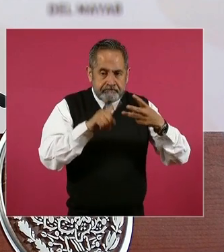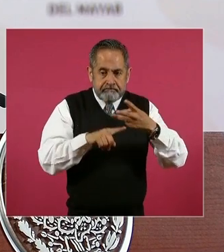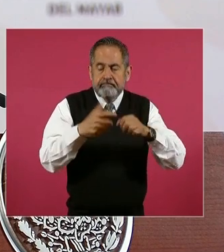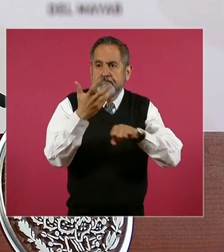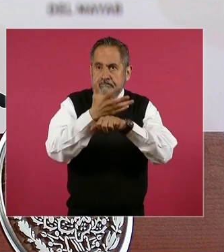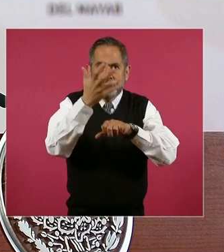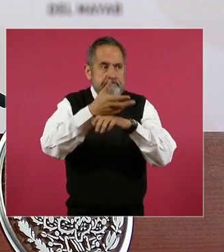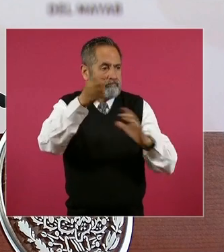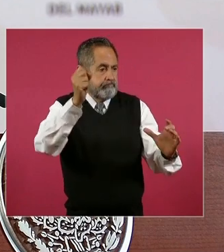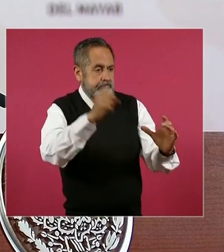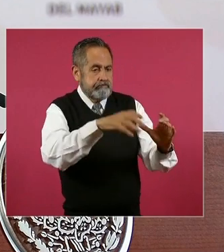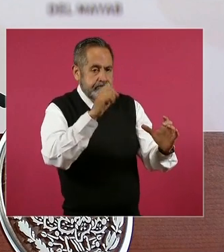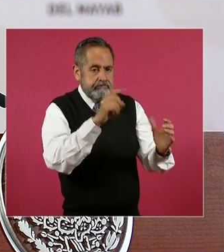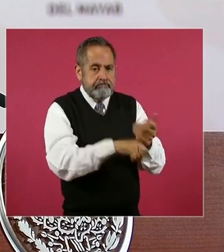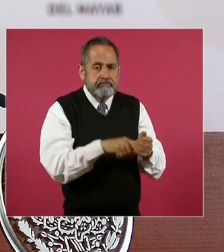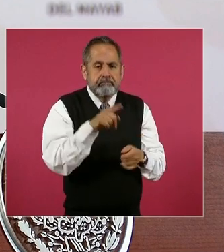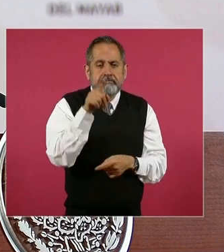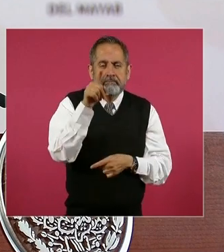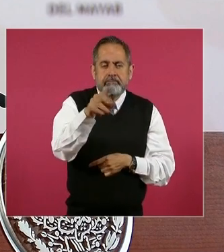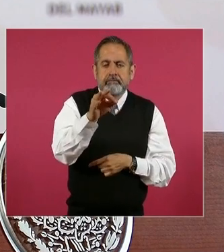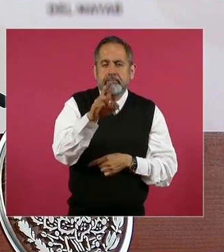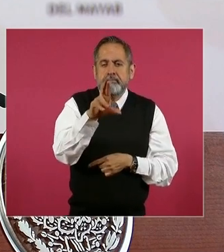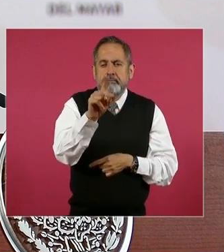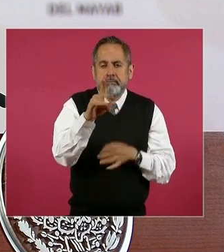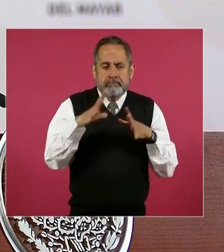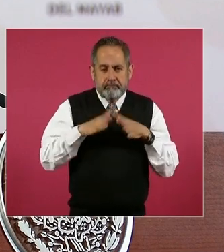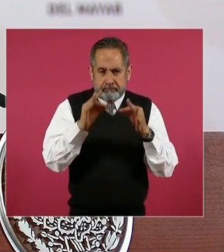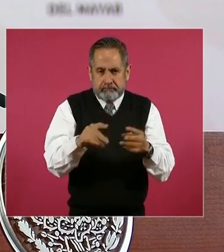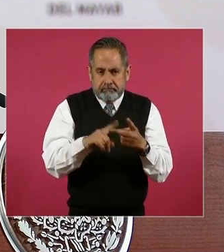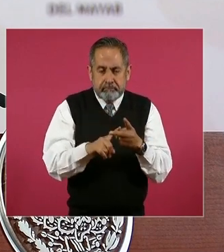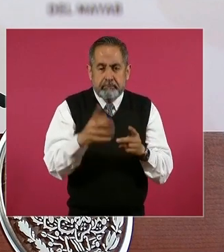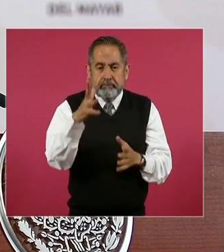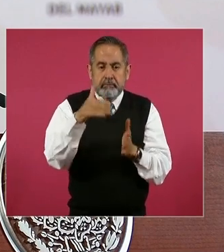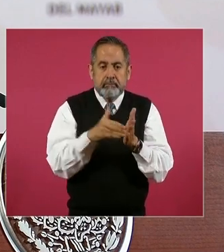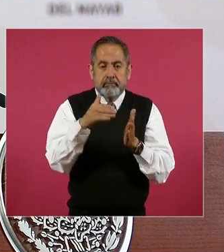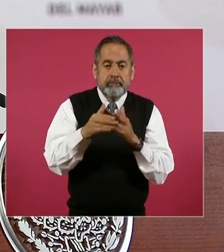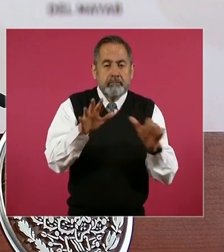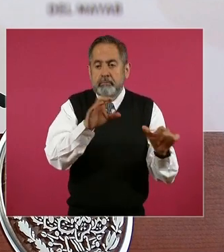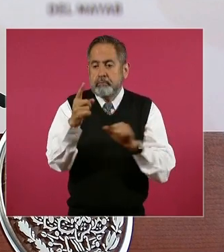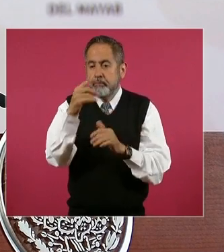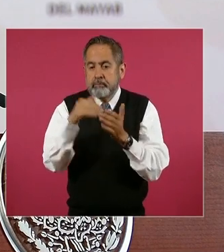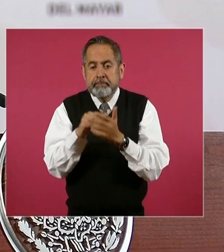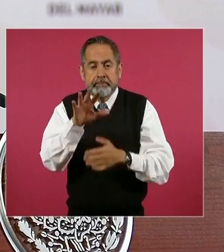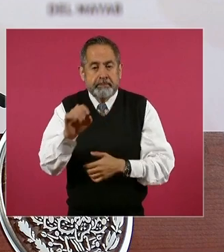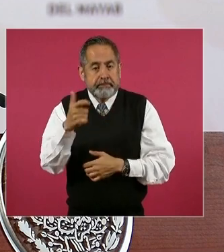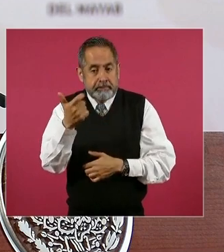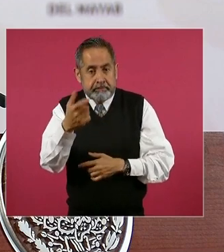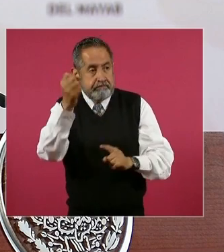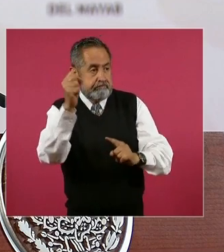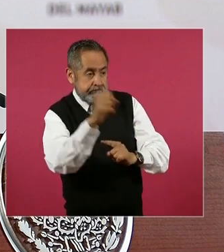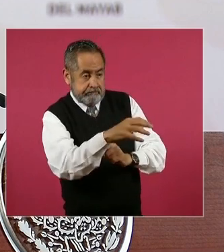desde the foundation por 56500